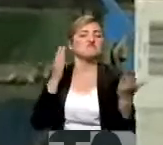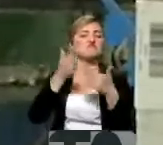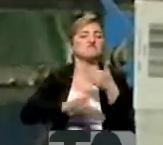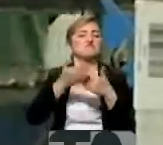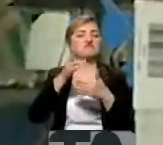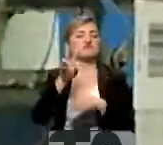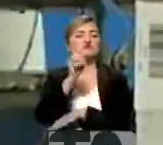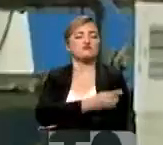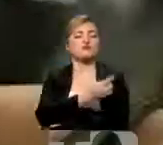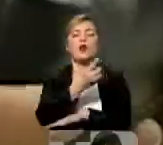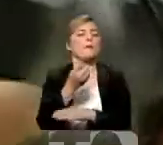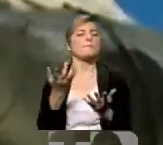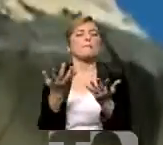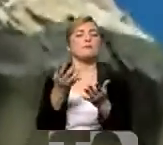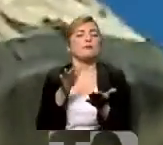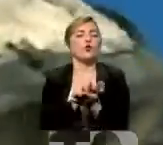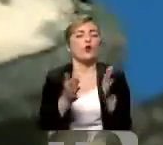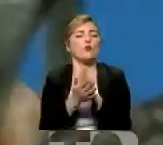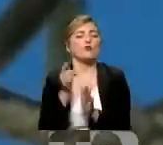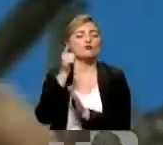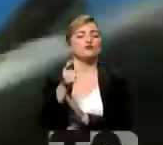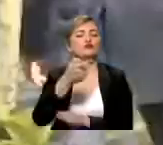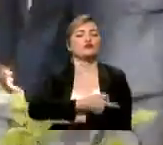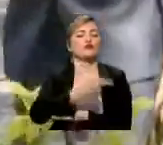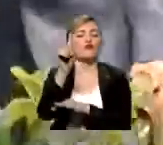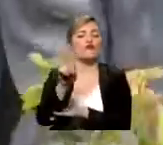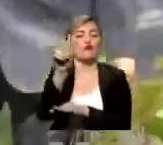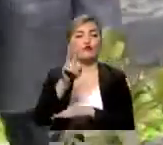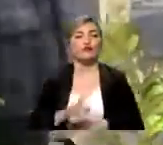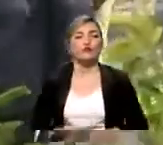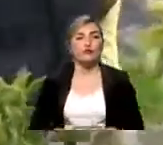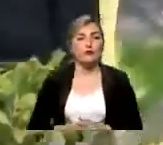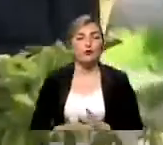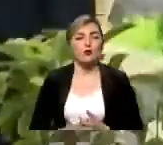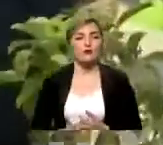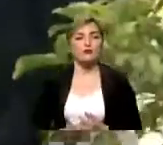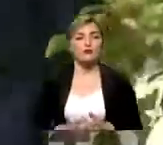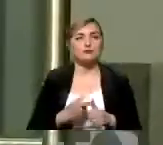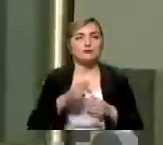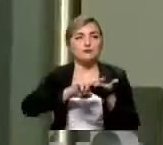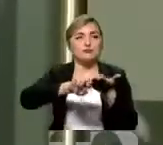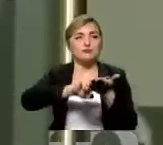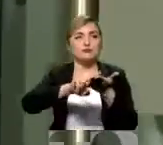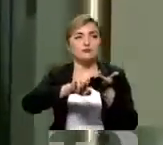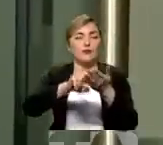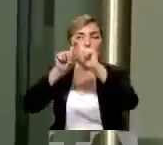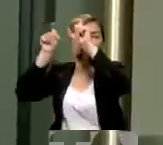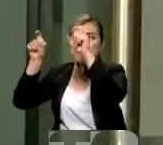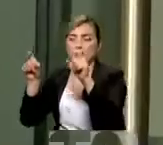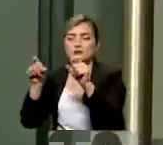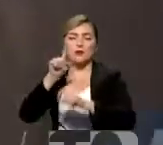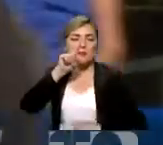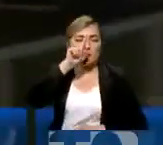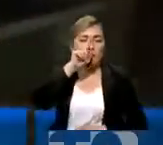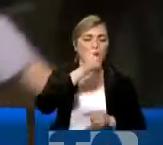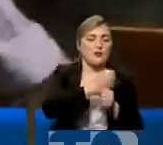20 de noviembre. Esto es el próximo día viernes. Esta es la primera reunión que mantienen empleadores,